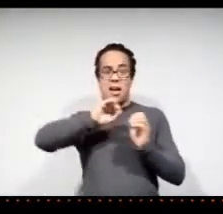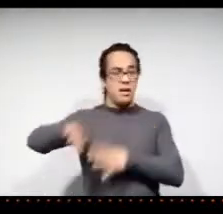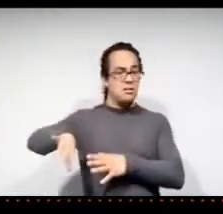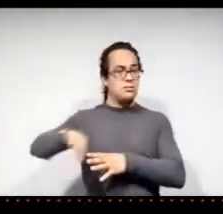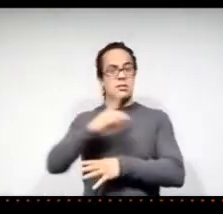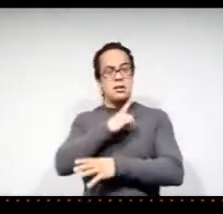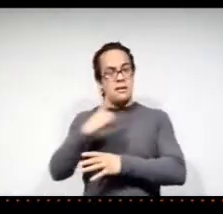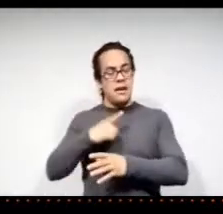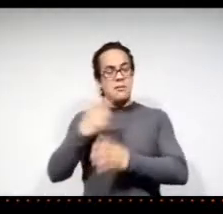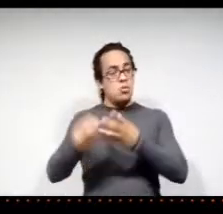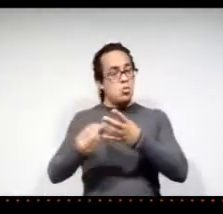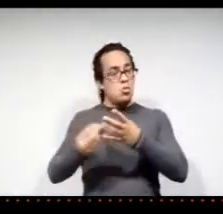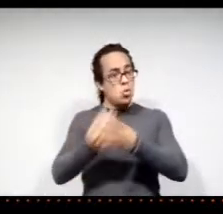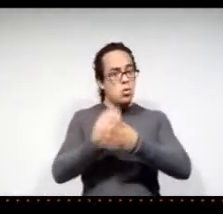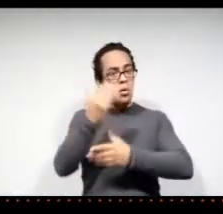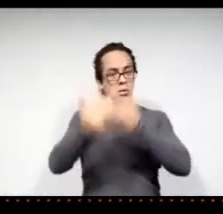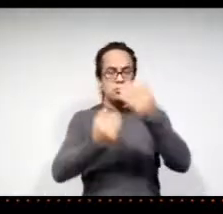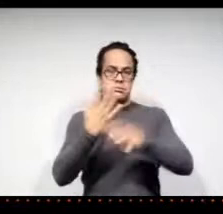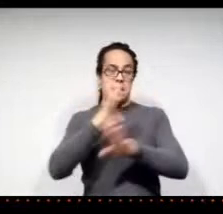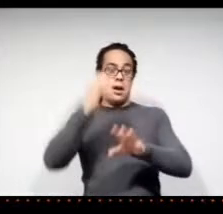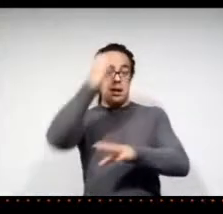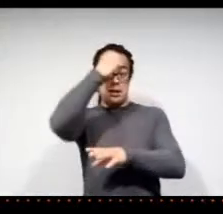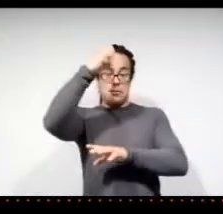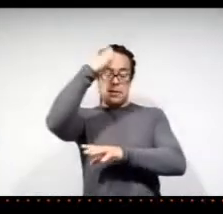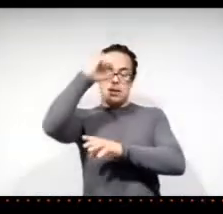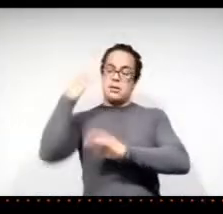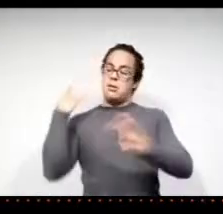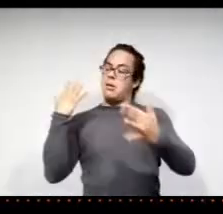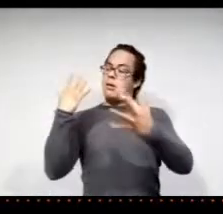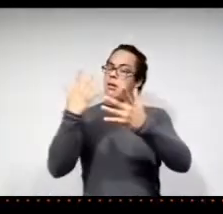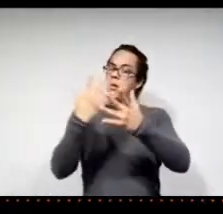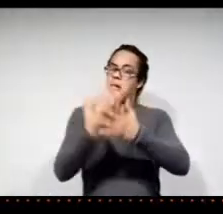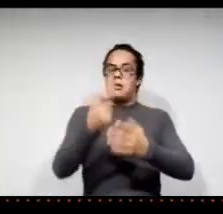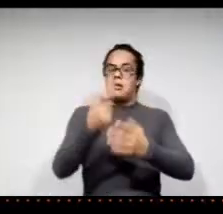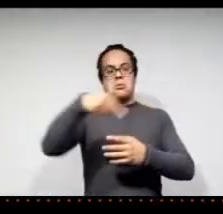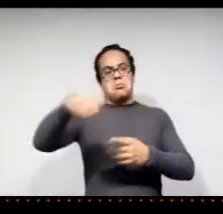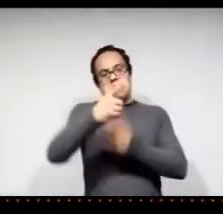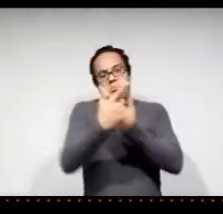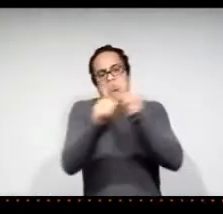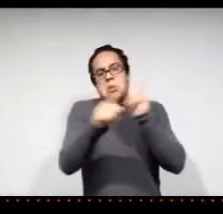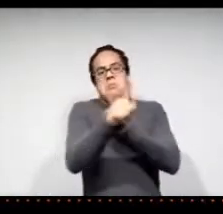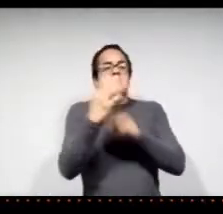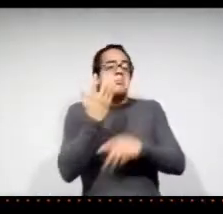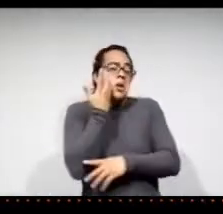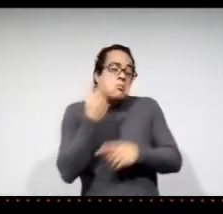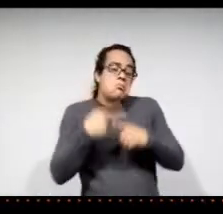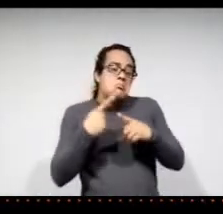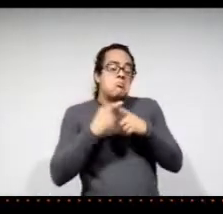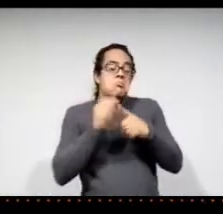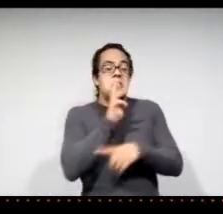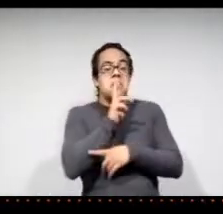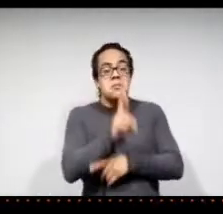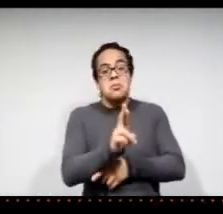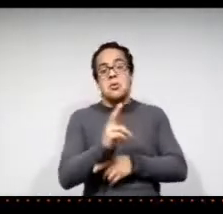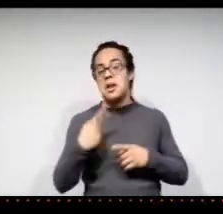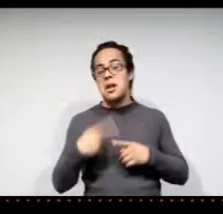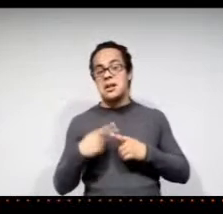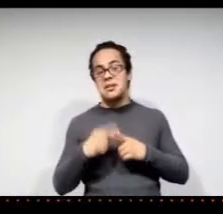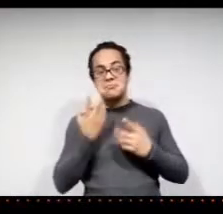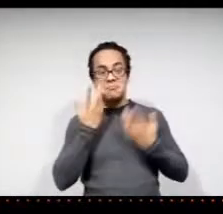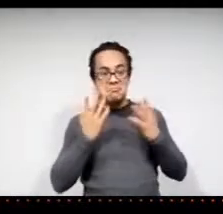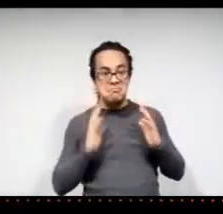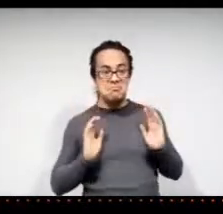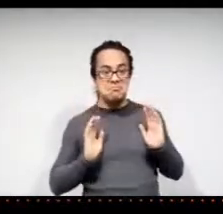de esta experiencia que hemos vivido. Y pues la dejo abierta para cualquiera de los panelistas o el mismo Jacobo, que ya seguramente la ha